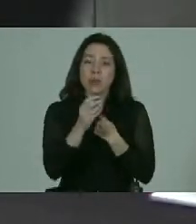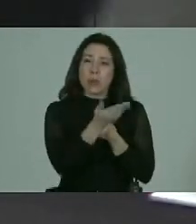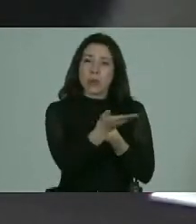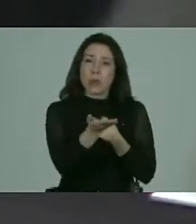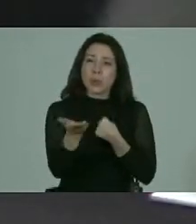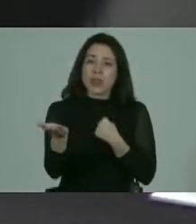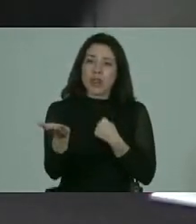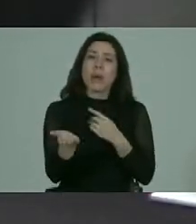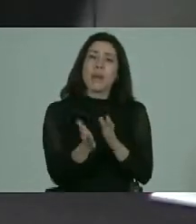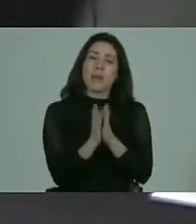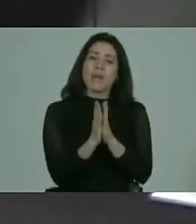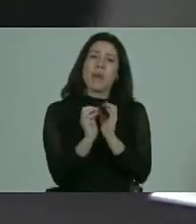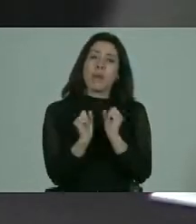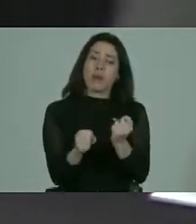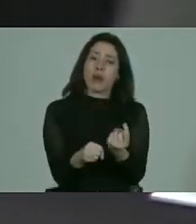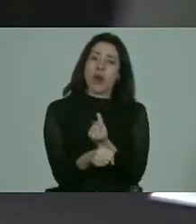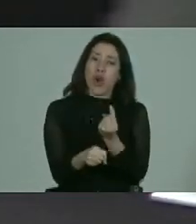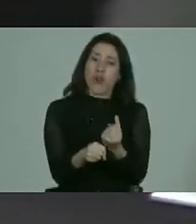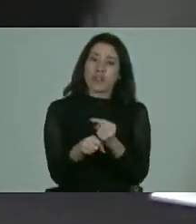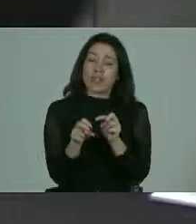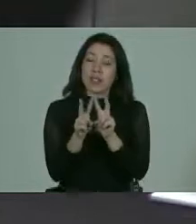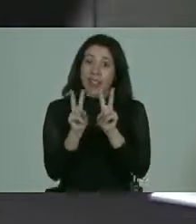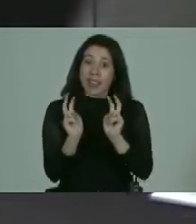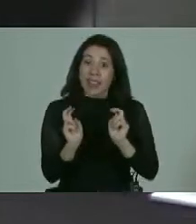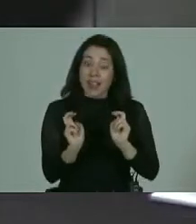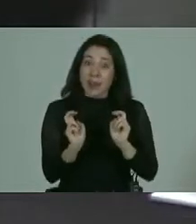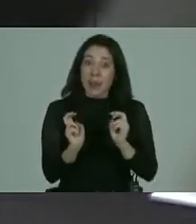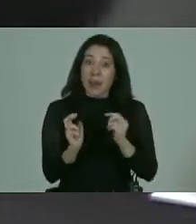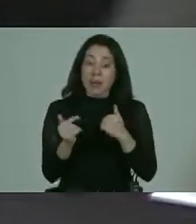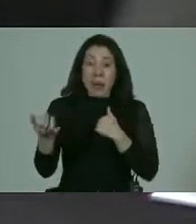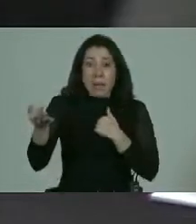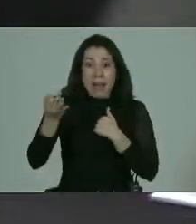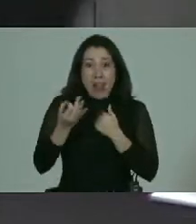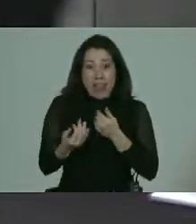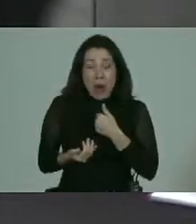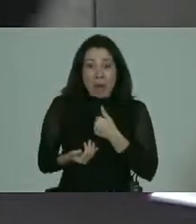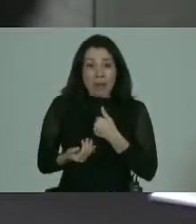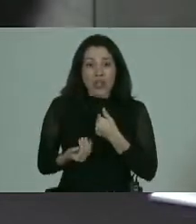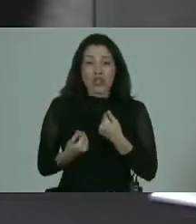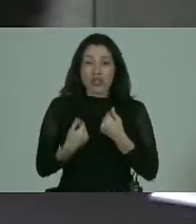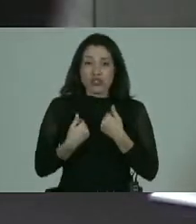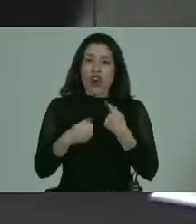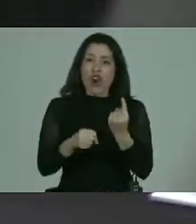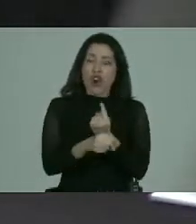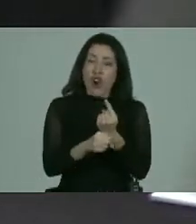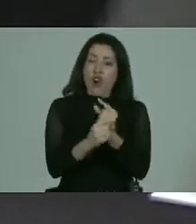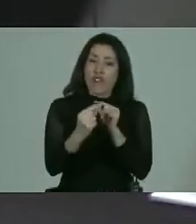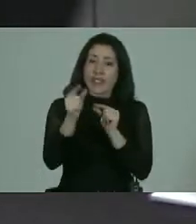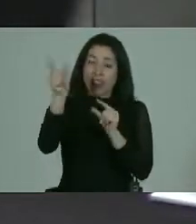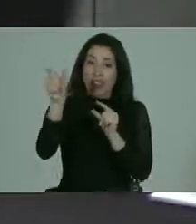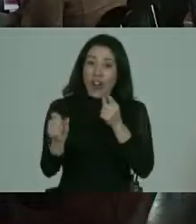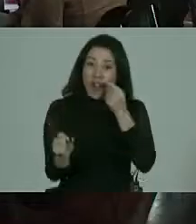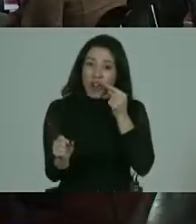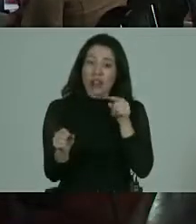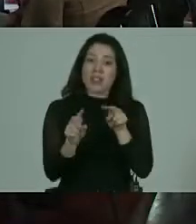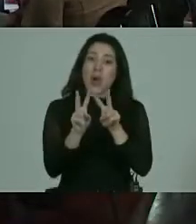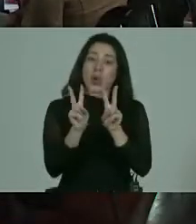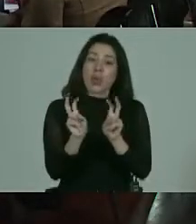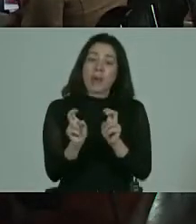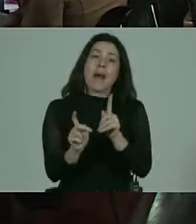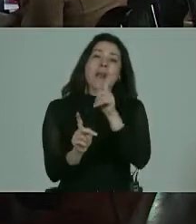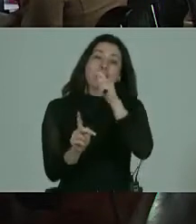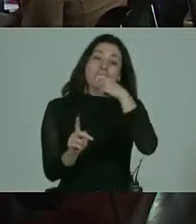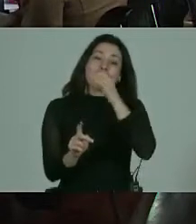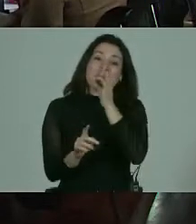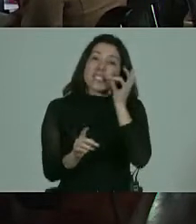que por favor podemos conversar de este tema porque me lo comentó a mí yo lo he conversado con él tiene que ver por supuesto con un tema también de